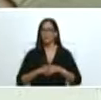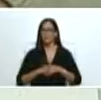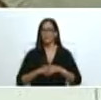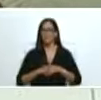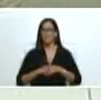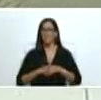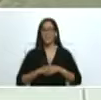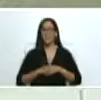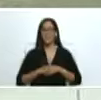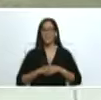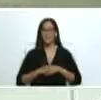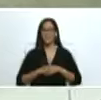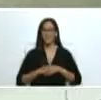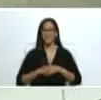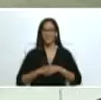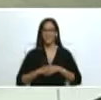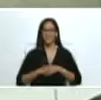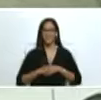y misiones,